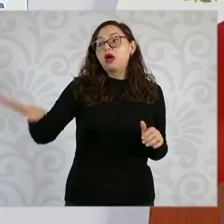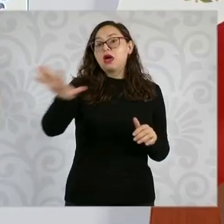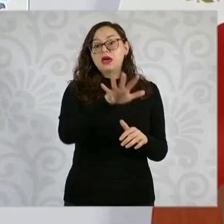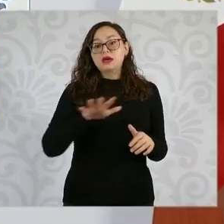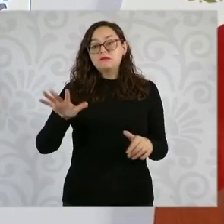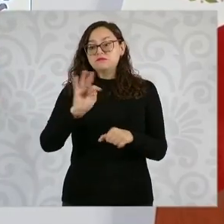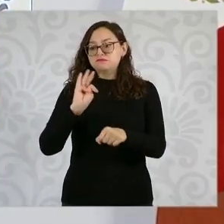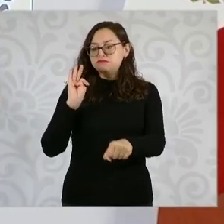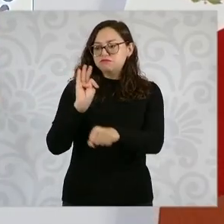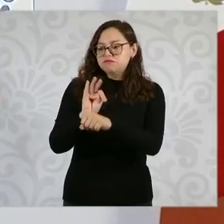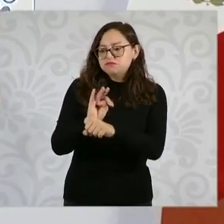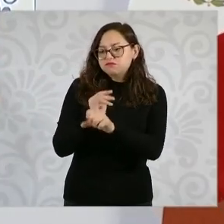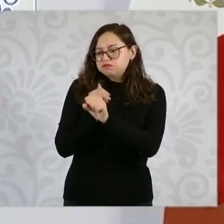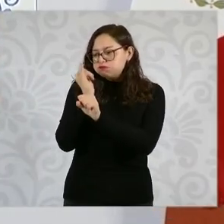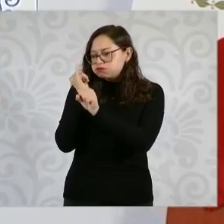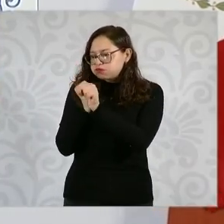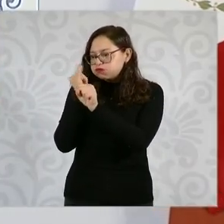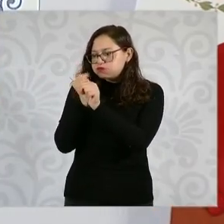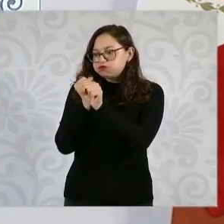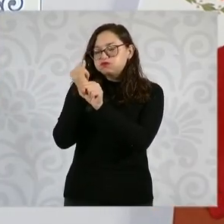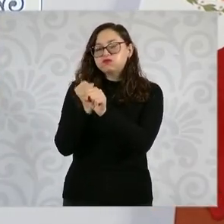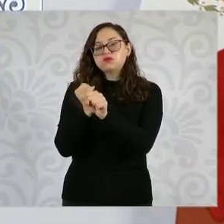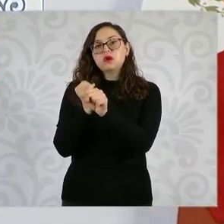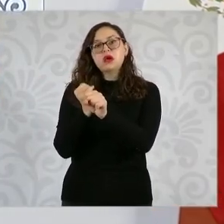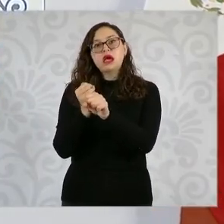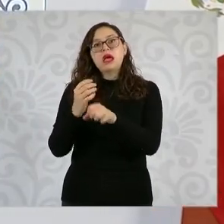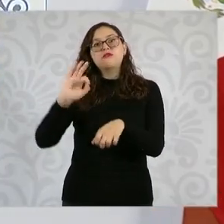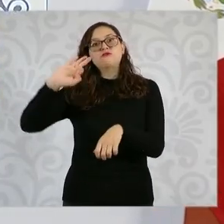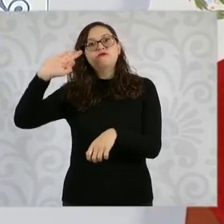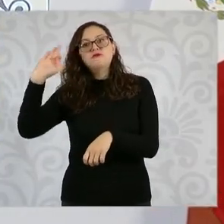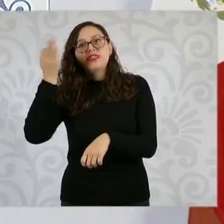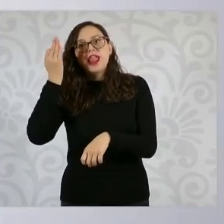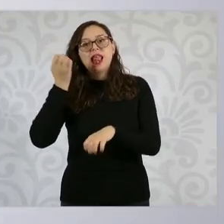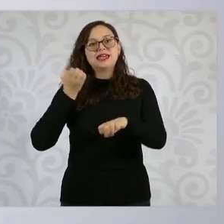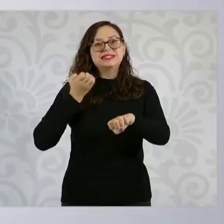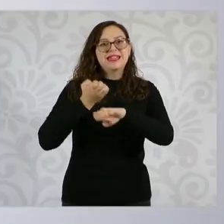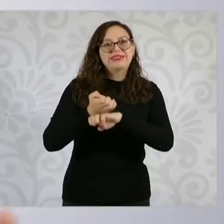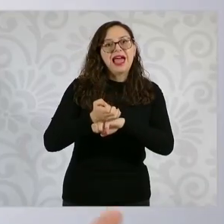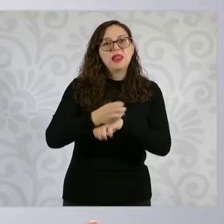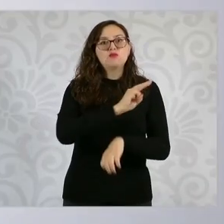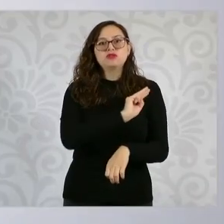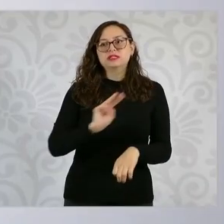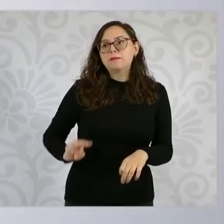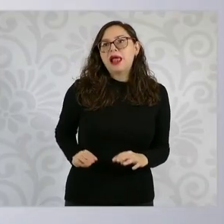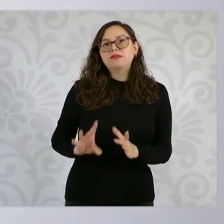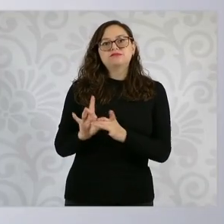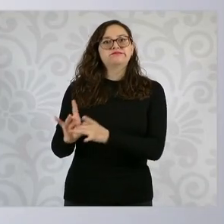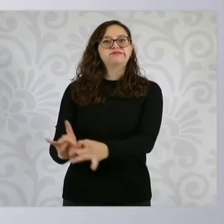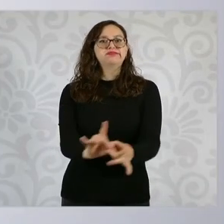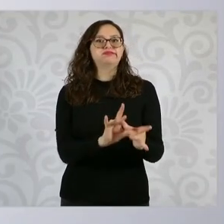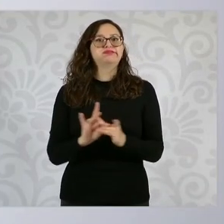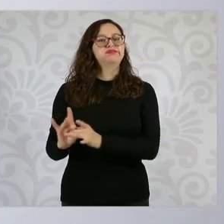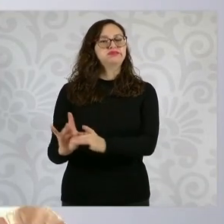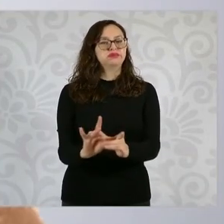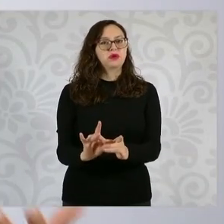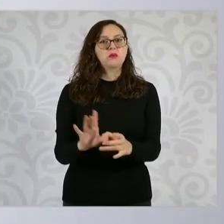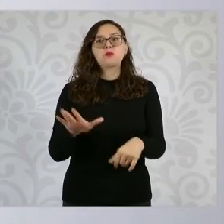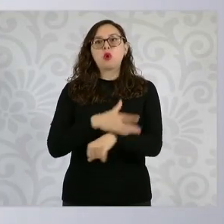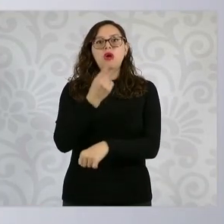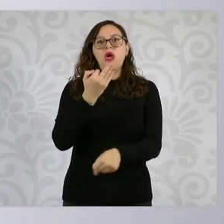los sistemas de inteligencia e investigación se coordinen, incluso con la Fiscalía, para poder avanzar más rápido